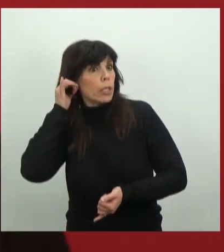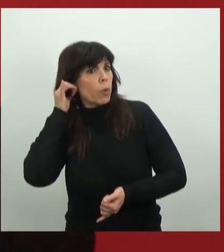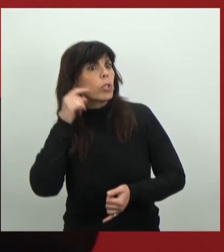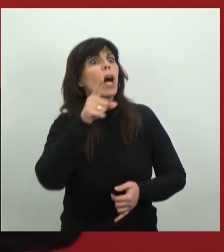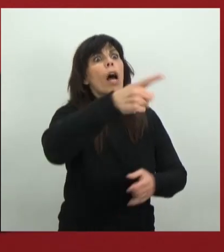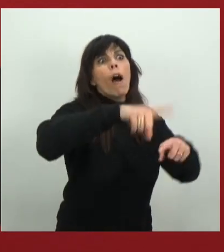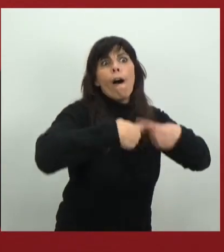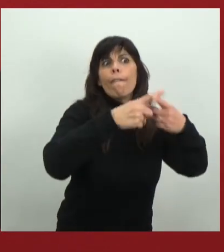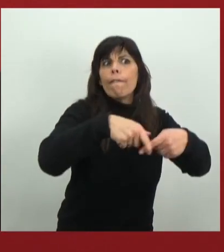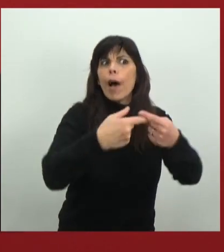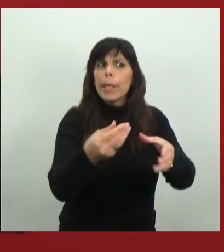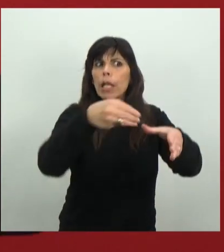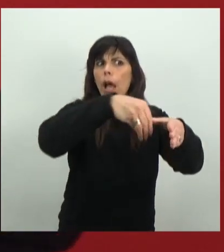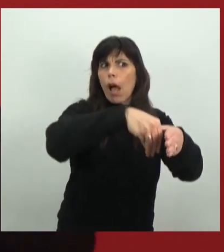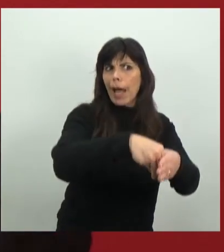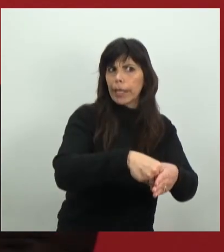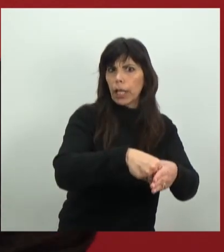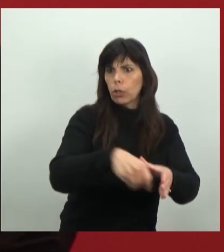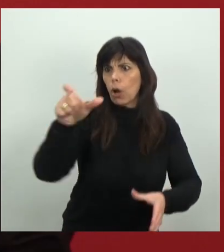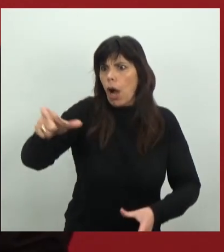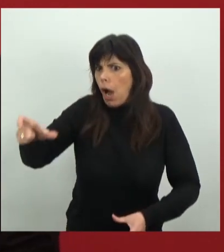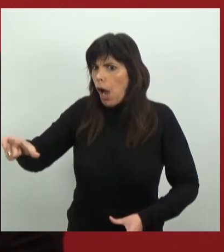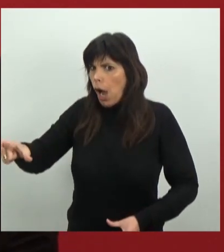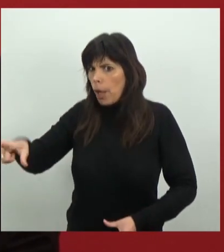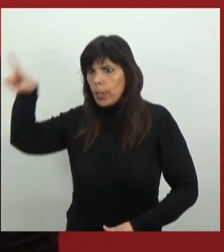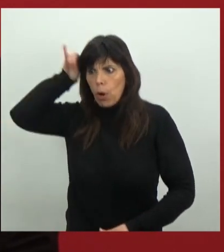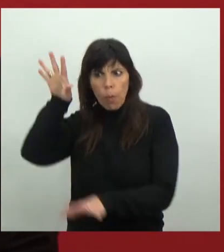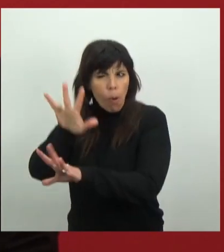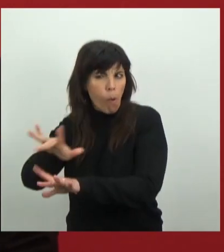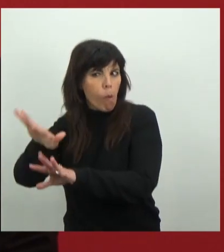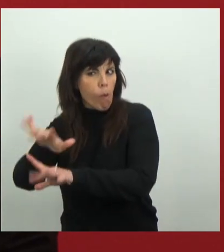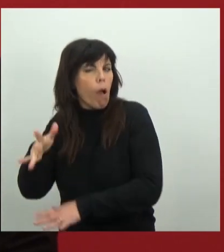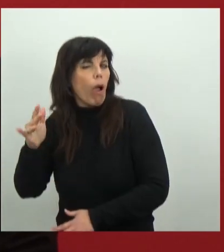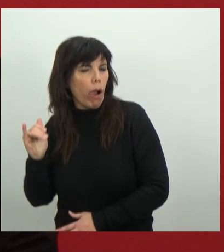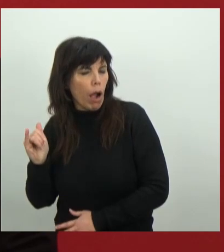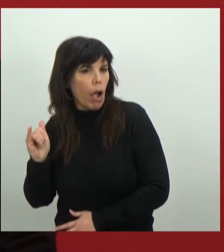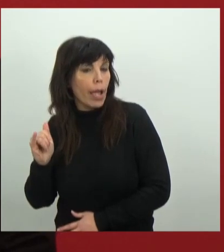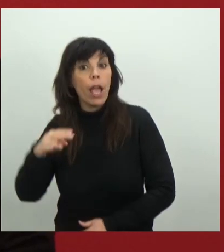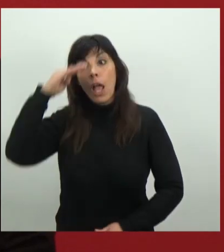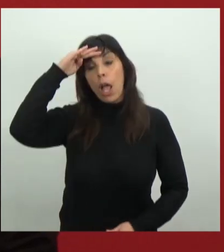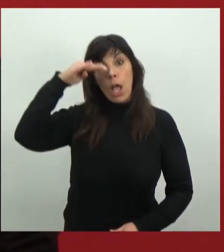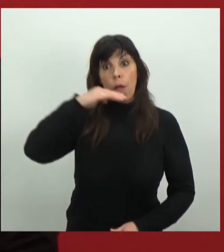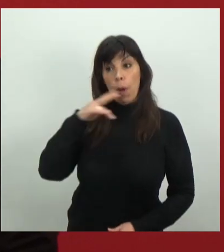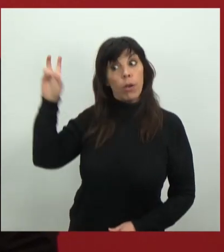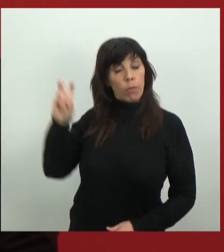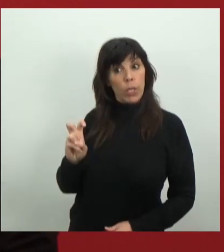que sabéis que está bajo influencia diabólica, oíd atentamente lo que dijo el Padre. Cuando el Padre vino,